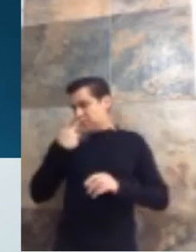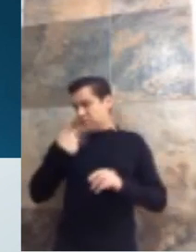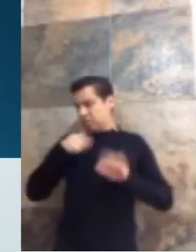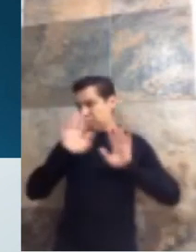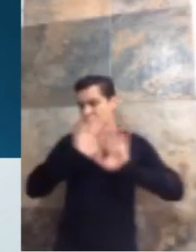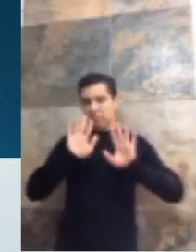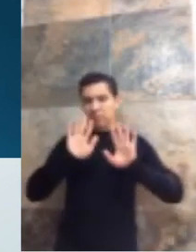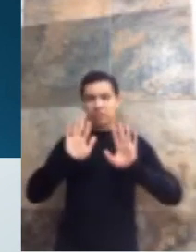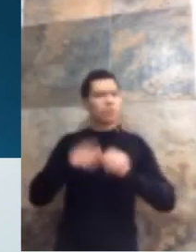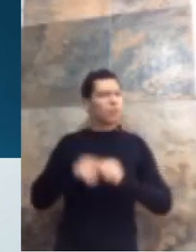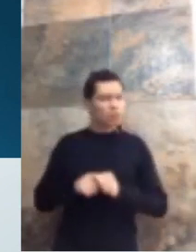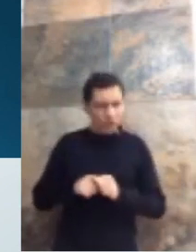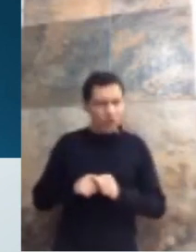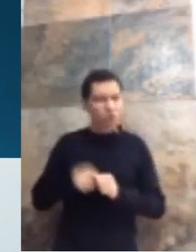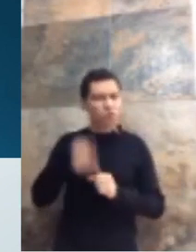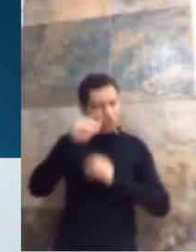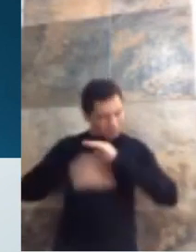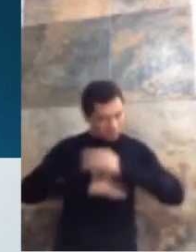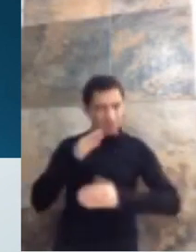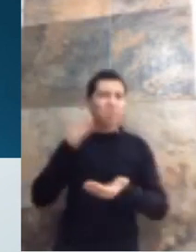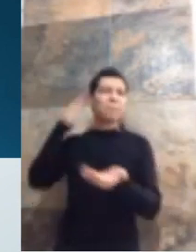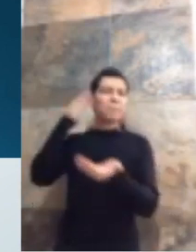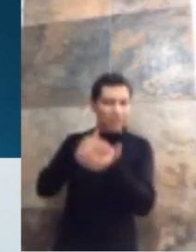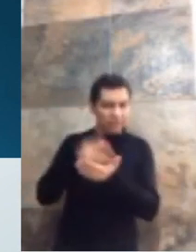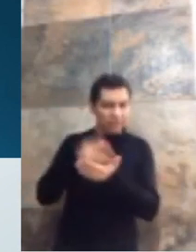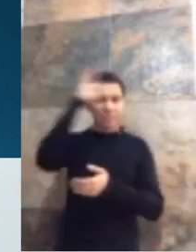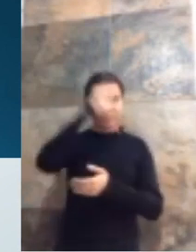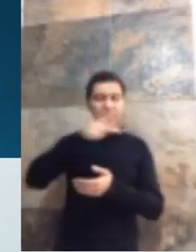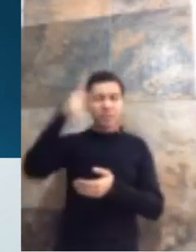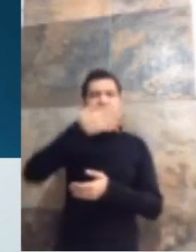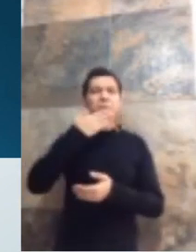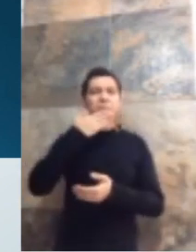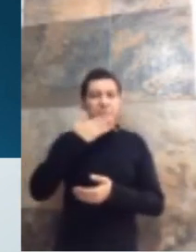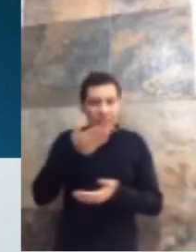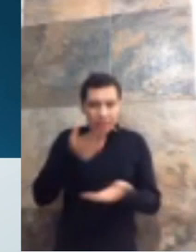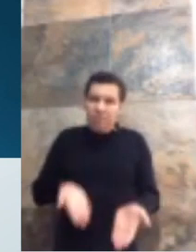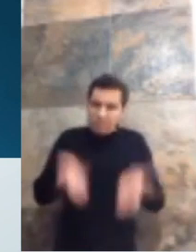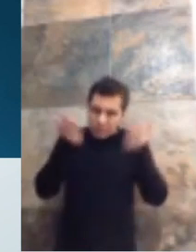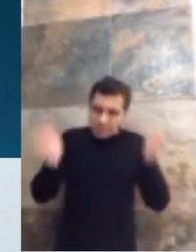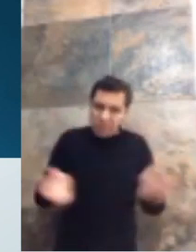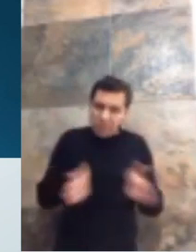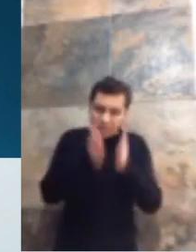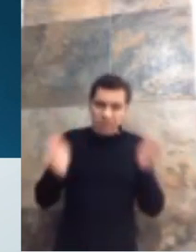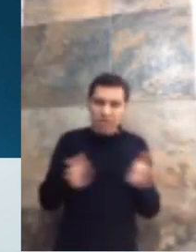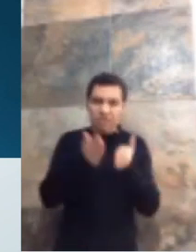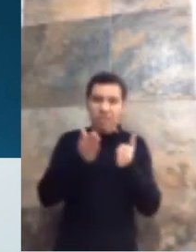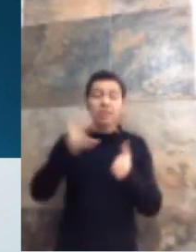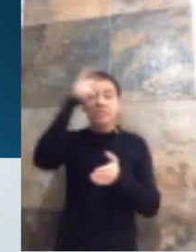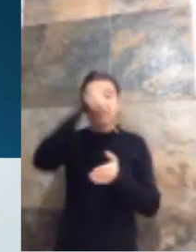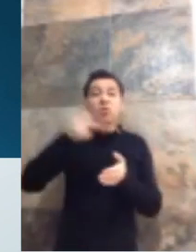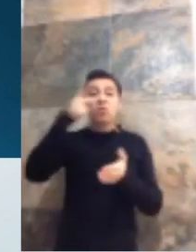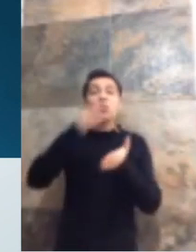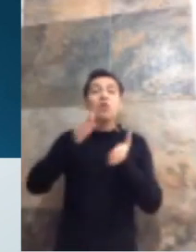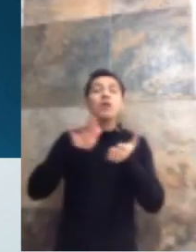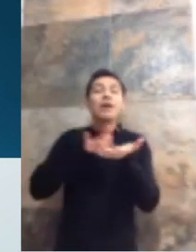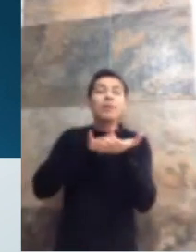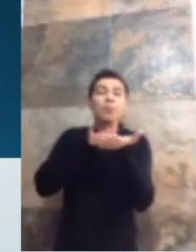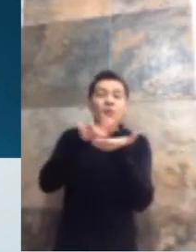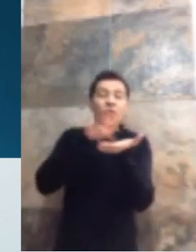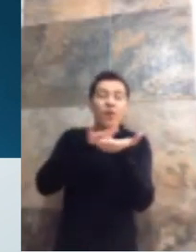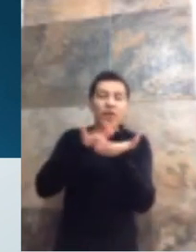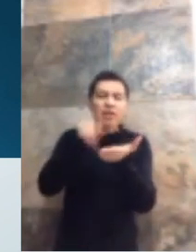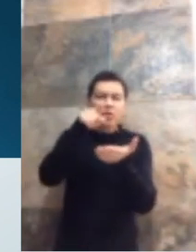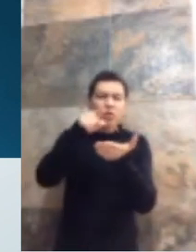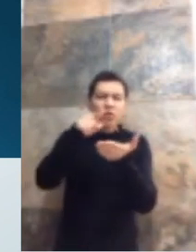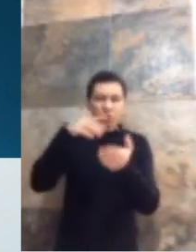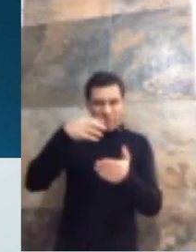obstáculos. Pasamos a la 23. Los psicólogos apoyan a las personas a lograr sus metas. La persona